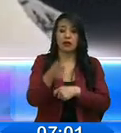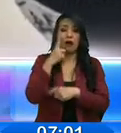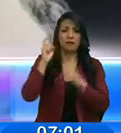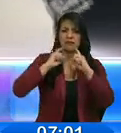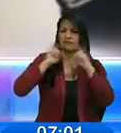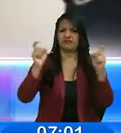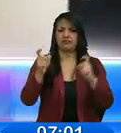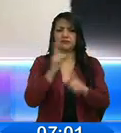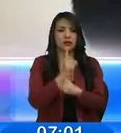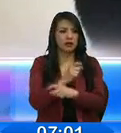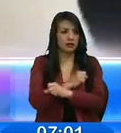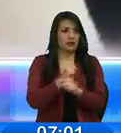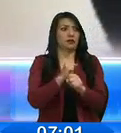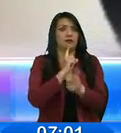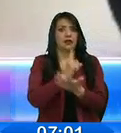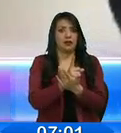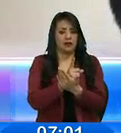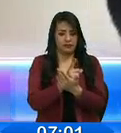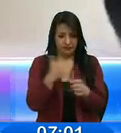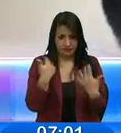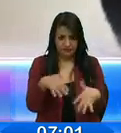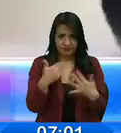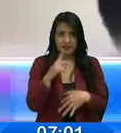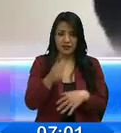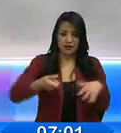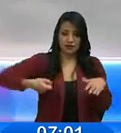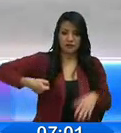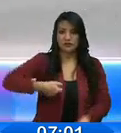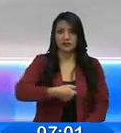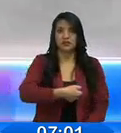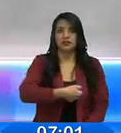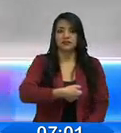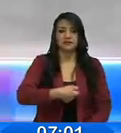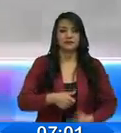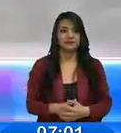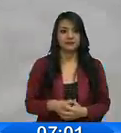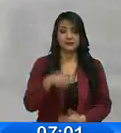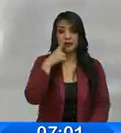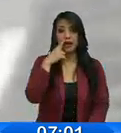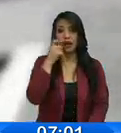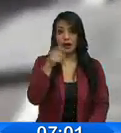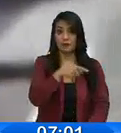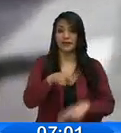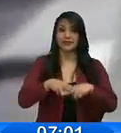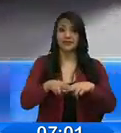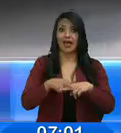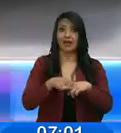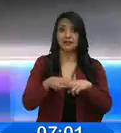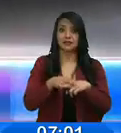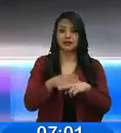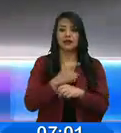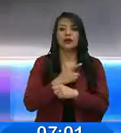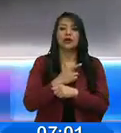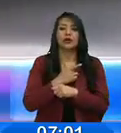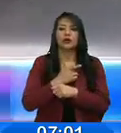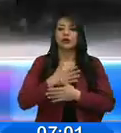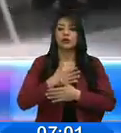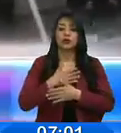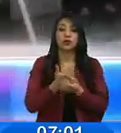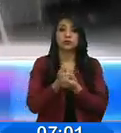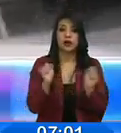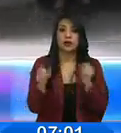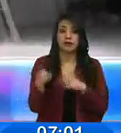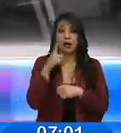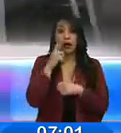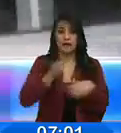momento yo me asusto y el joven me saca un cuchillo. El propietario de la unidad volvió a ver la luz de la esperanza de vida. El